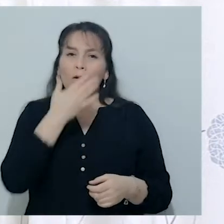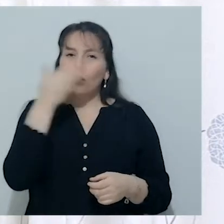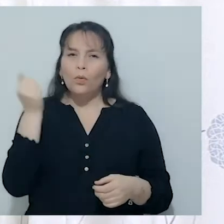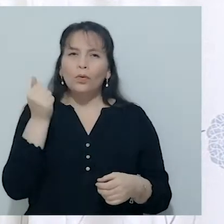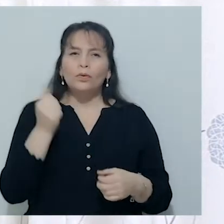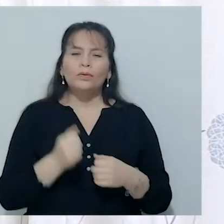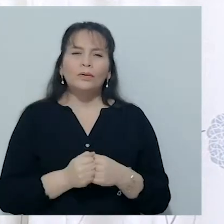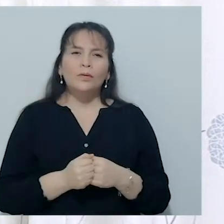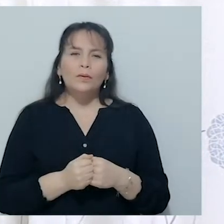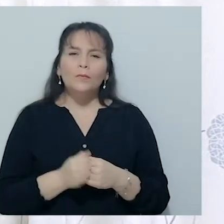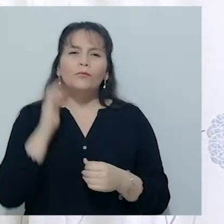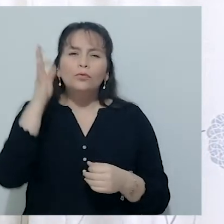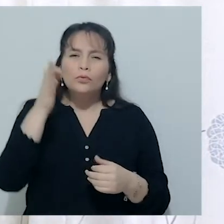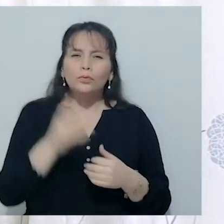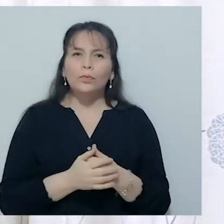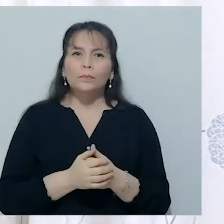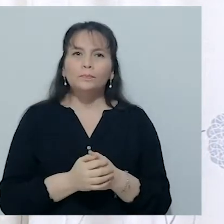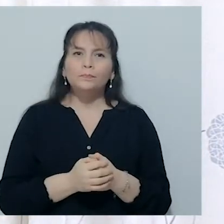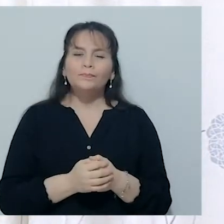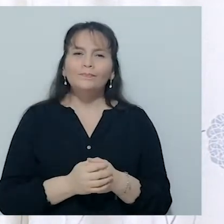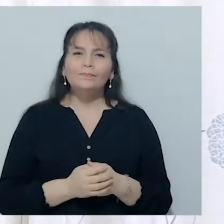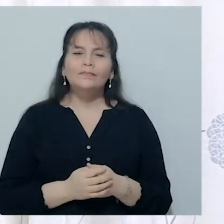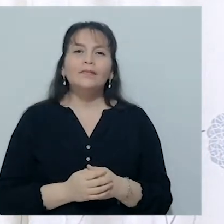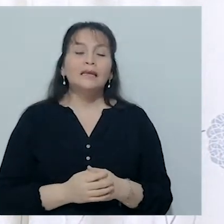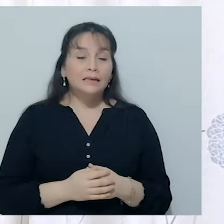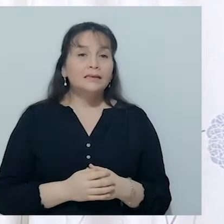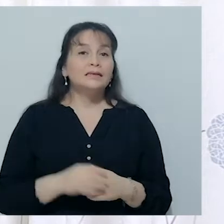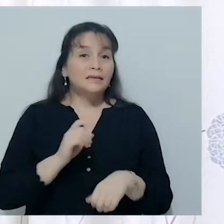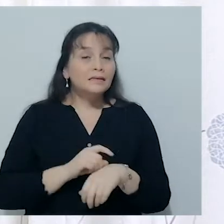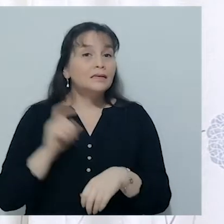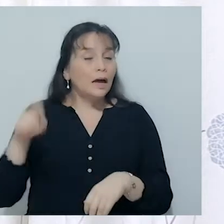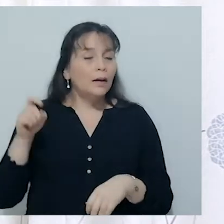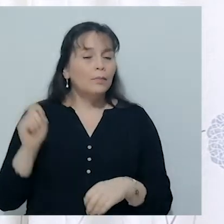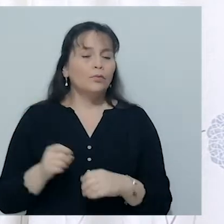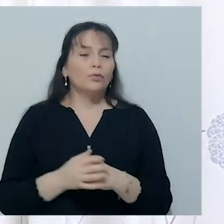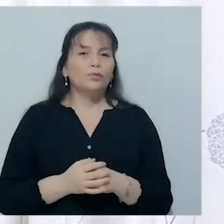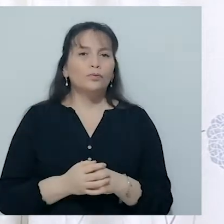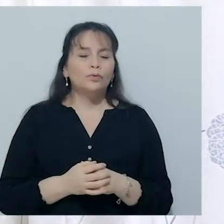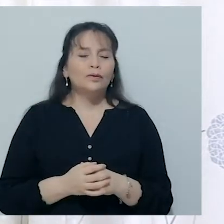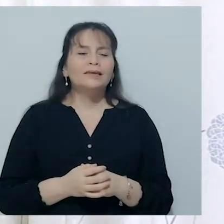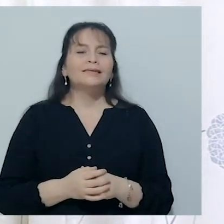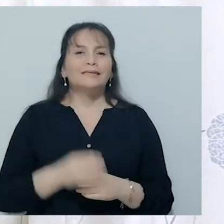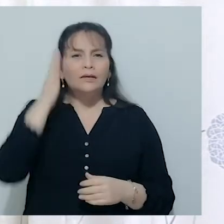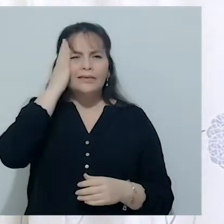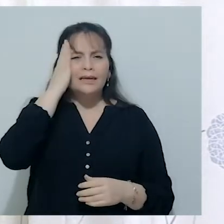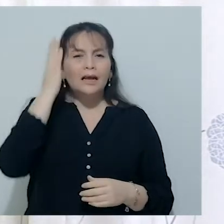sociedad? Es tiempo de reflexionar y tomar con profunda seriedad y conciencia